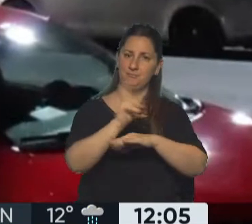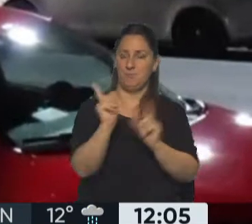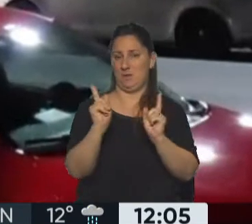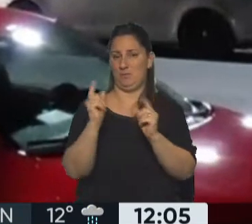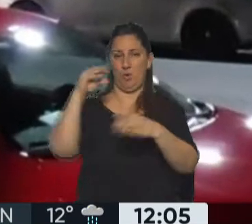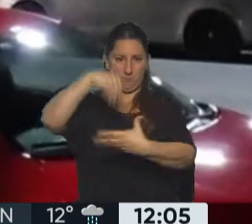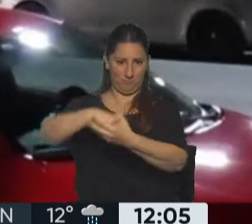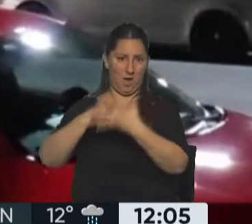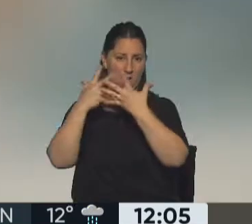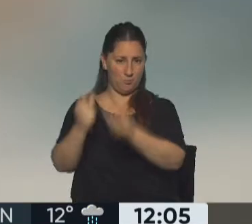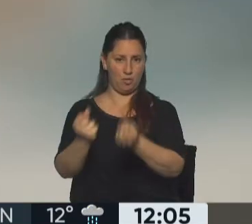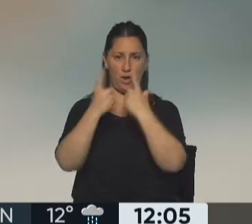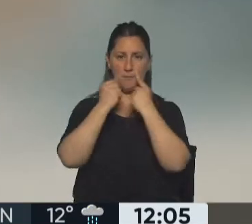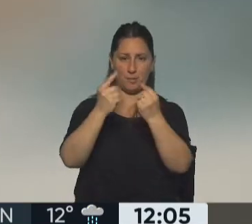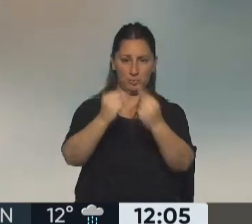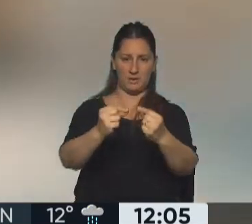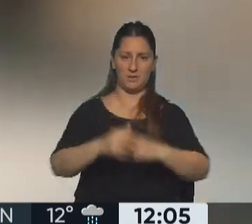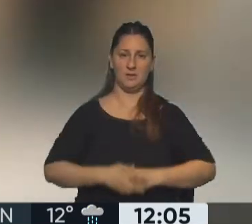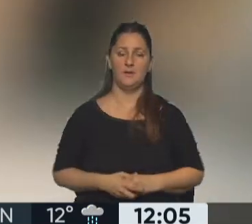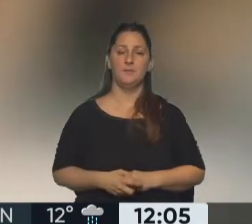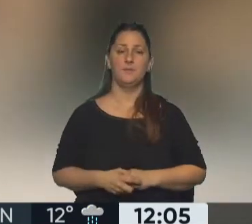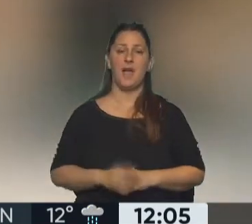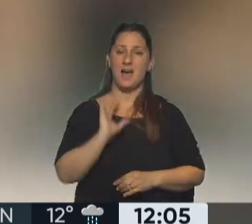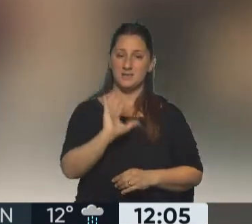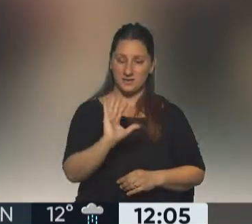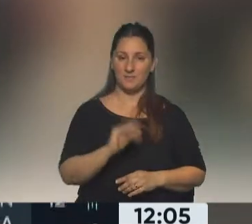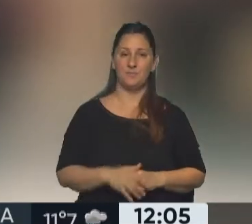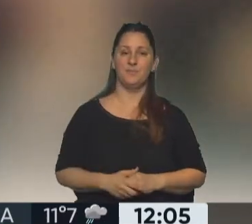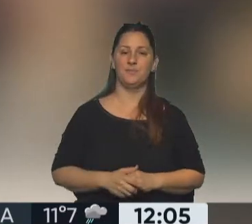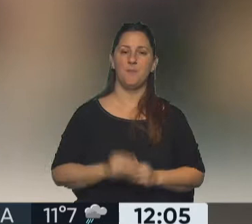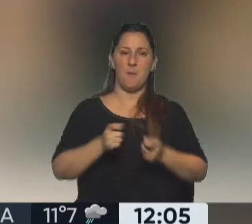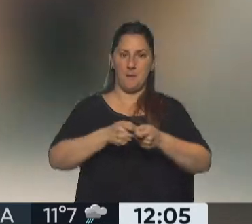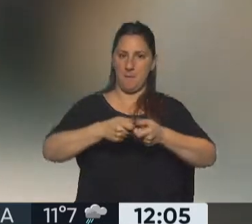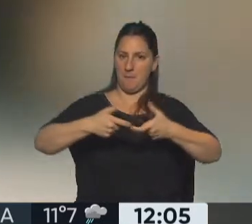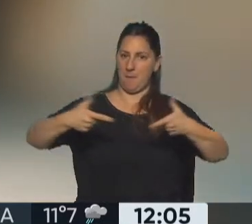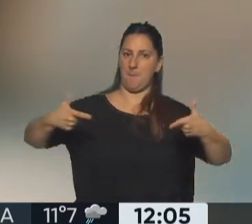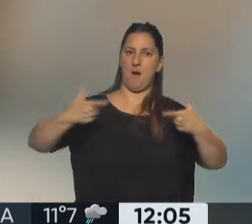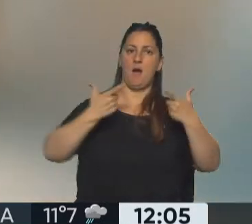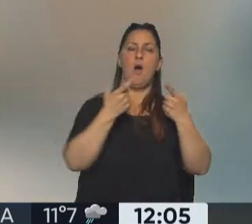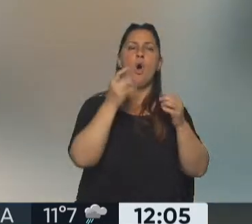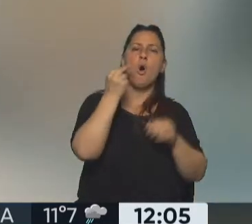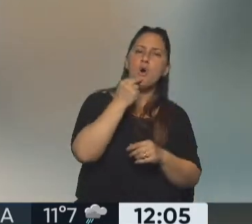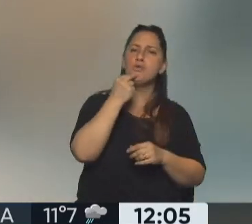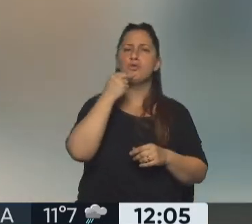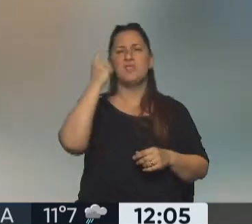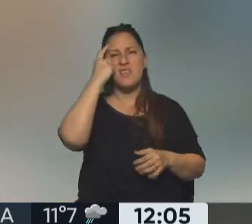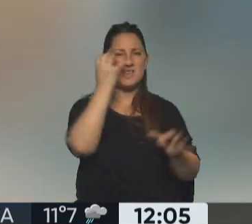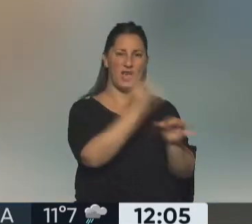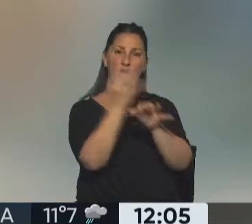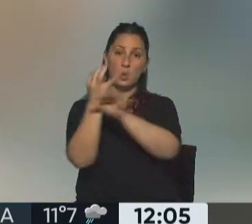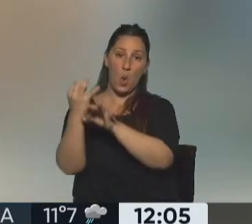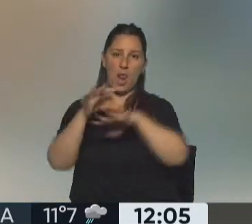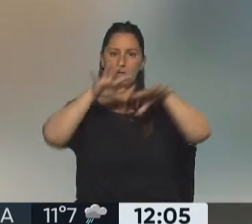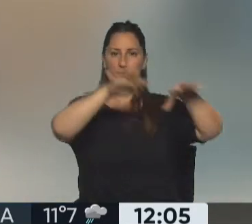a estas protestas en los colegios de la ciudad de Buenos Aires, que además están multiplicando entre 10 y 11 establecimientos en